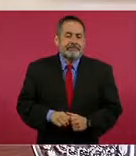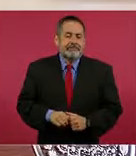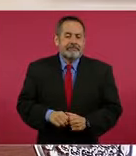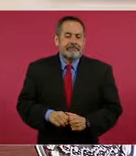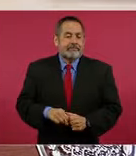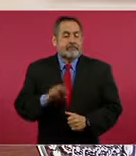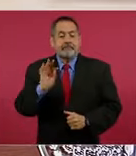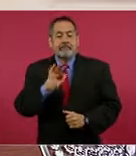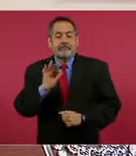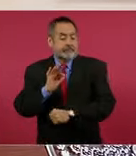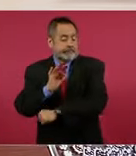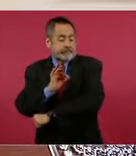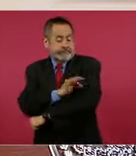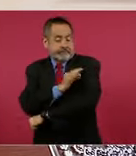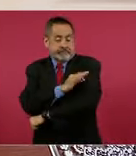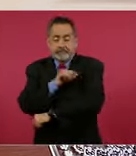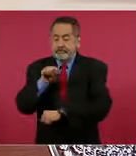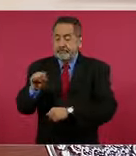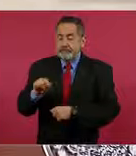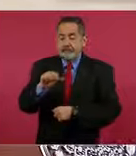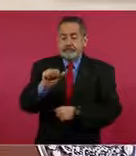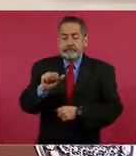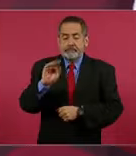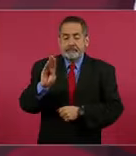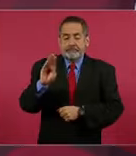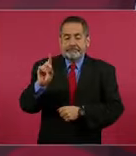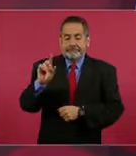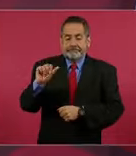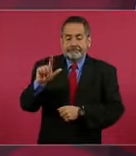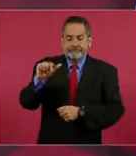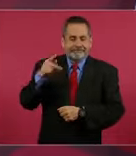me vacuno con Abdala,